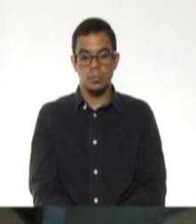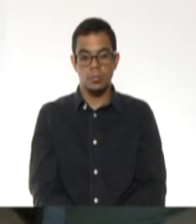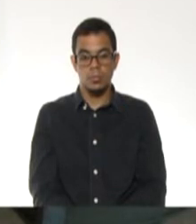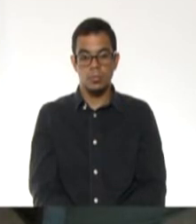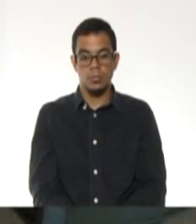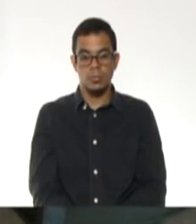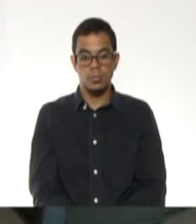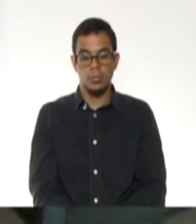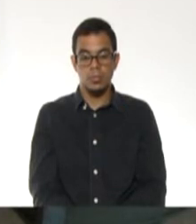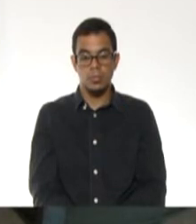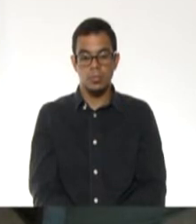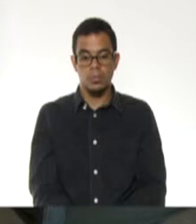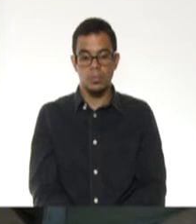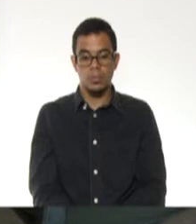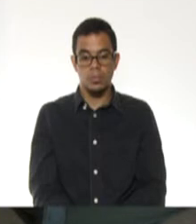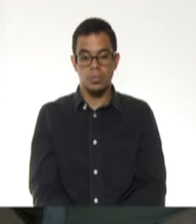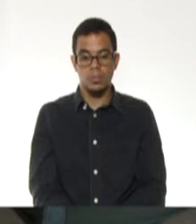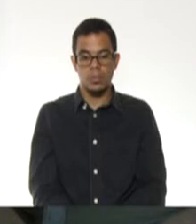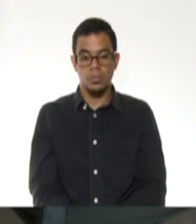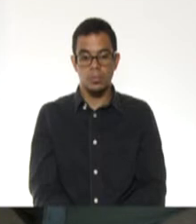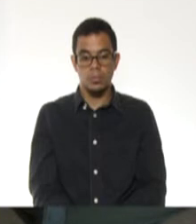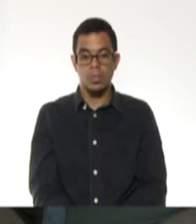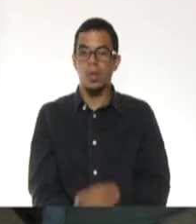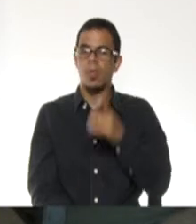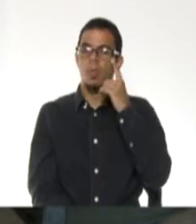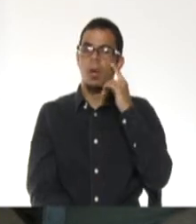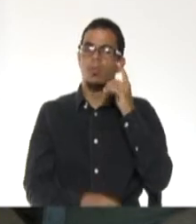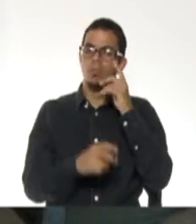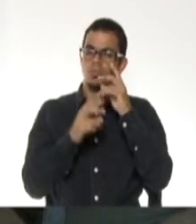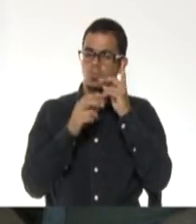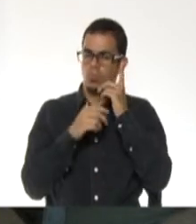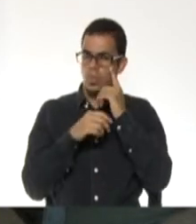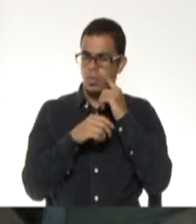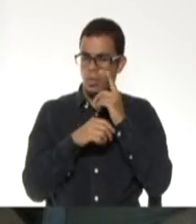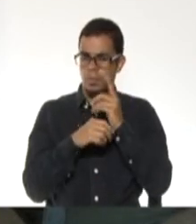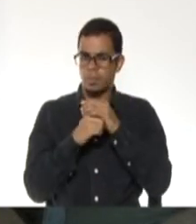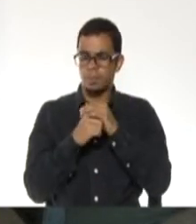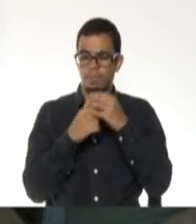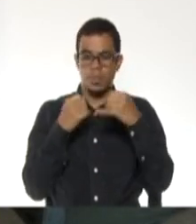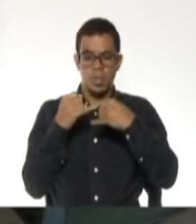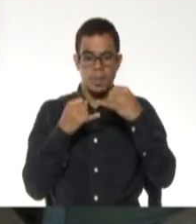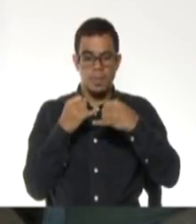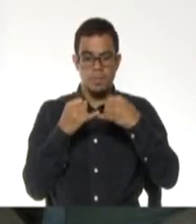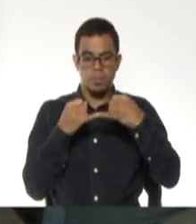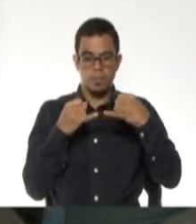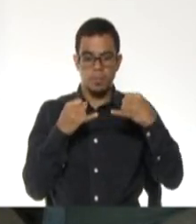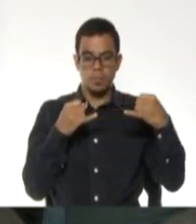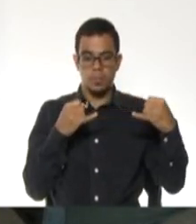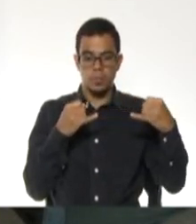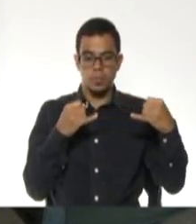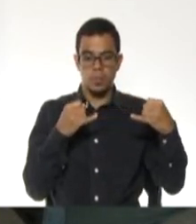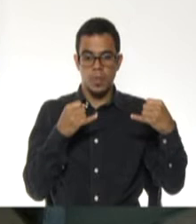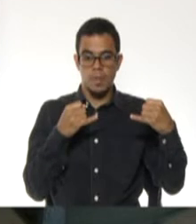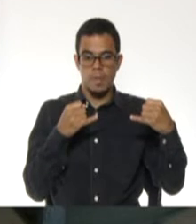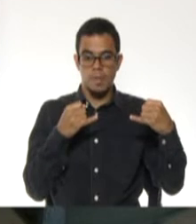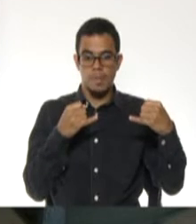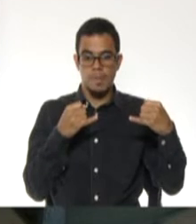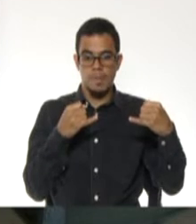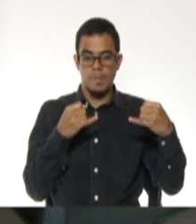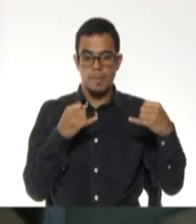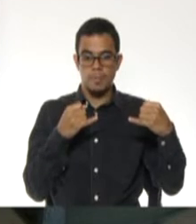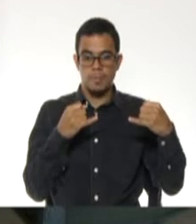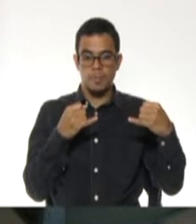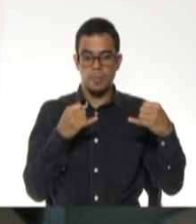Ahí lo tenemos. Y vemos, vamos a explorar. El cable que viene para acá va a